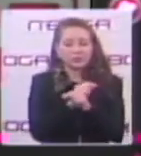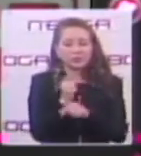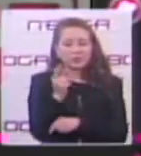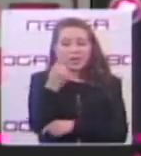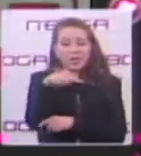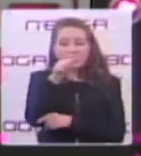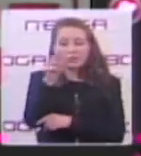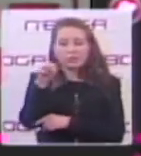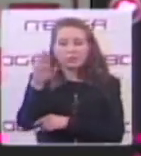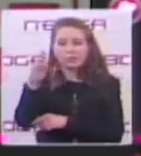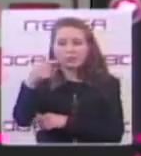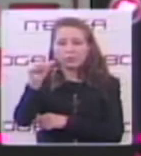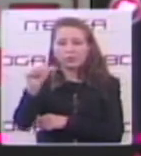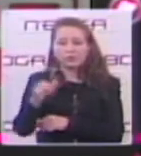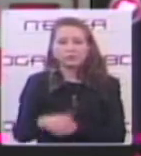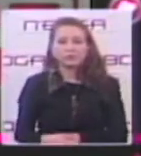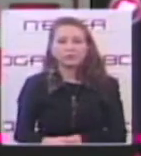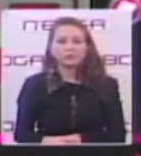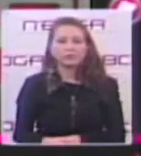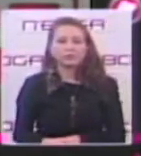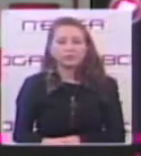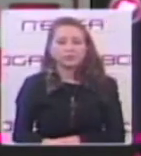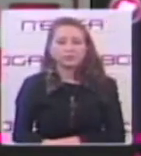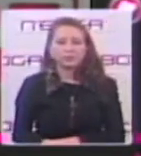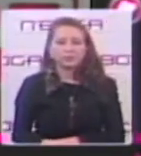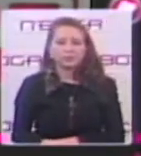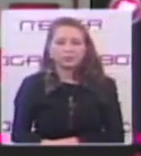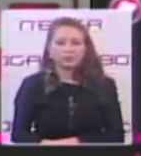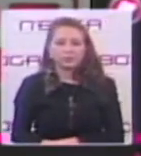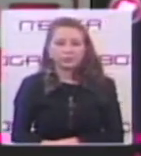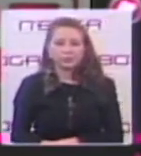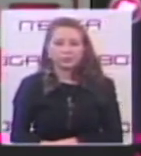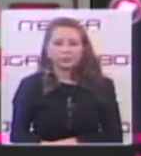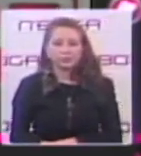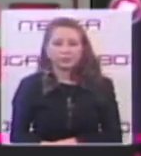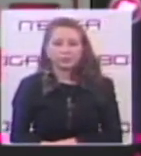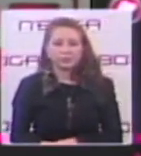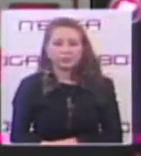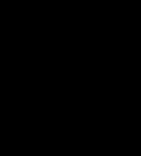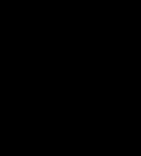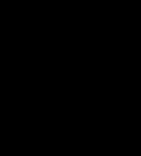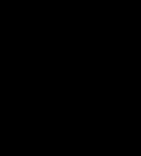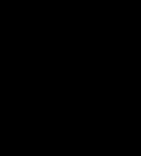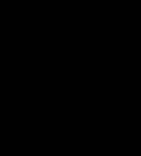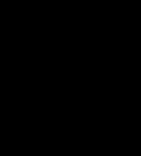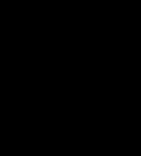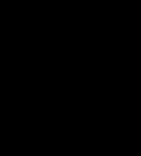@enboga.es y también en Instagram en Boga Empresarial, ya lo saben.